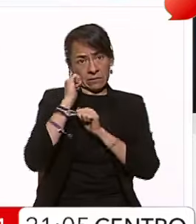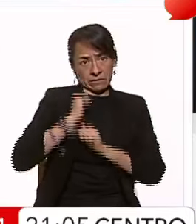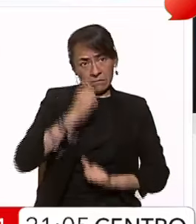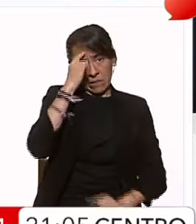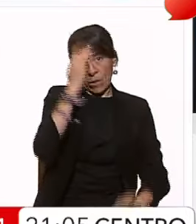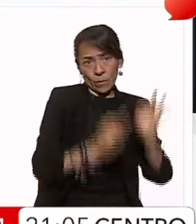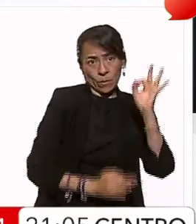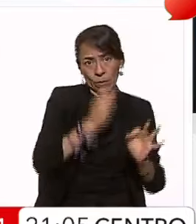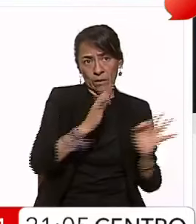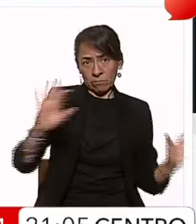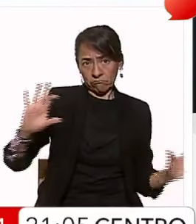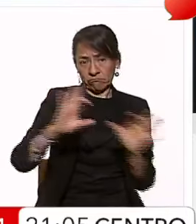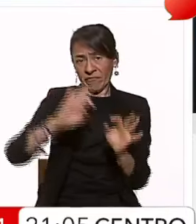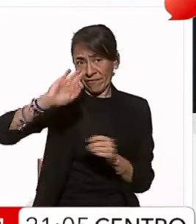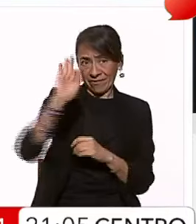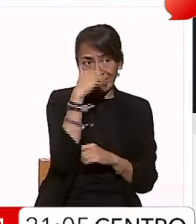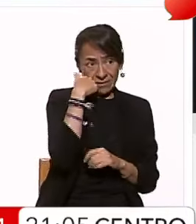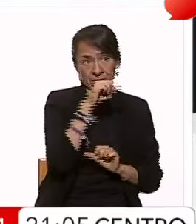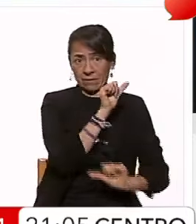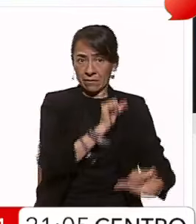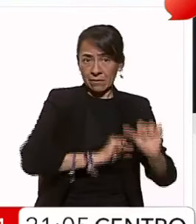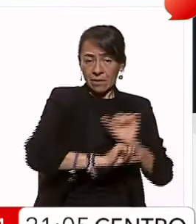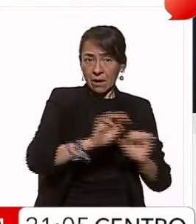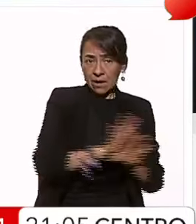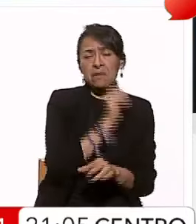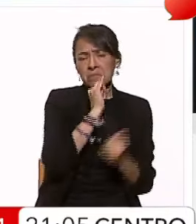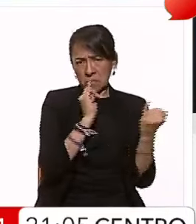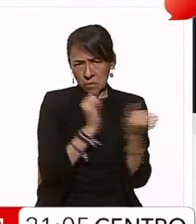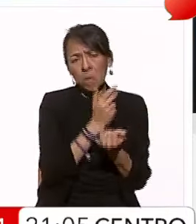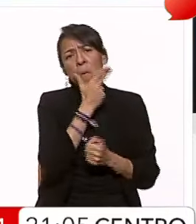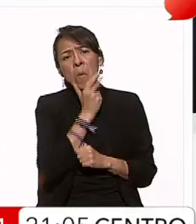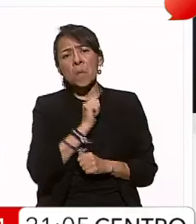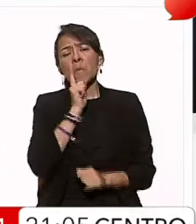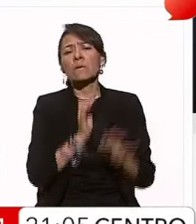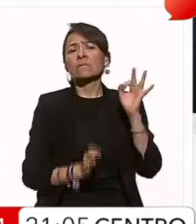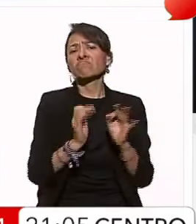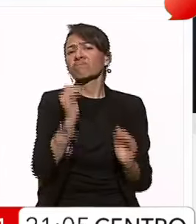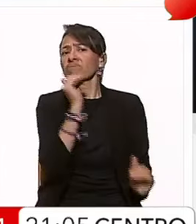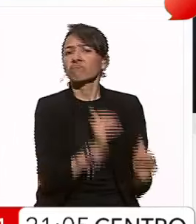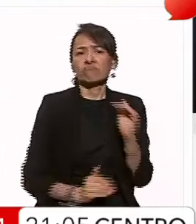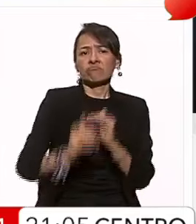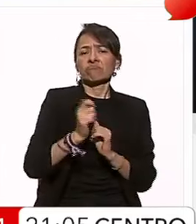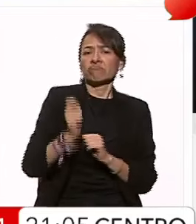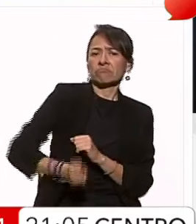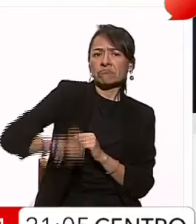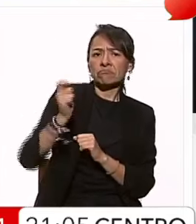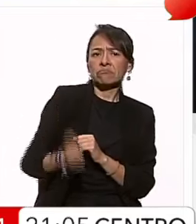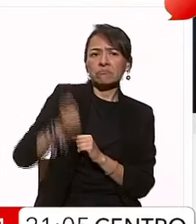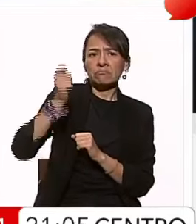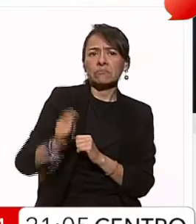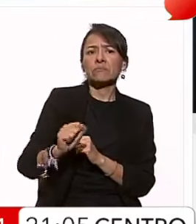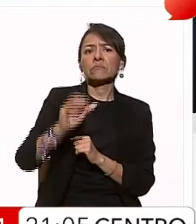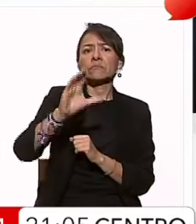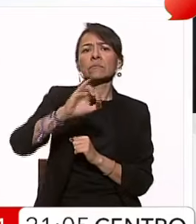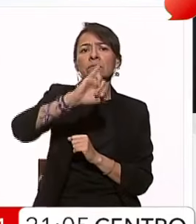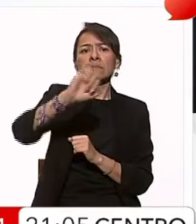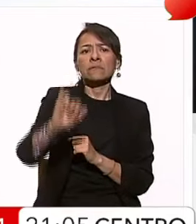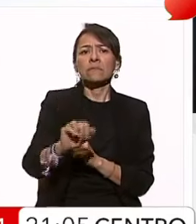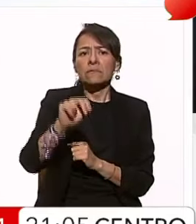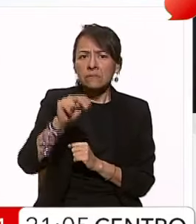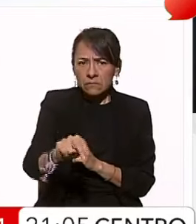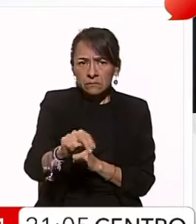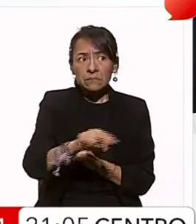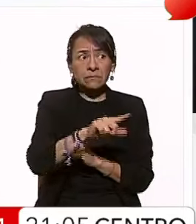federales además de la totalidad de las ministras y ministros de la suprema corte de justicia de la nación generaría un